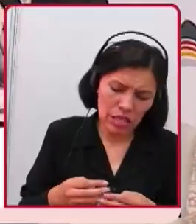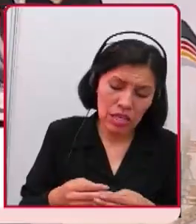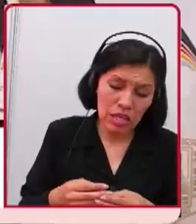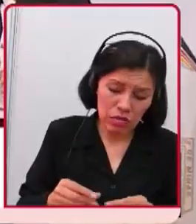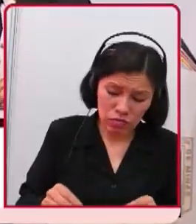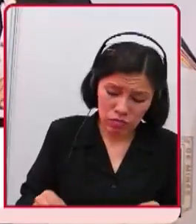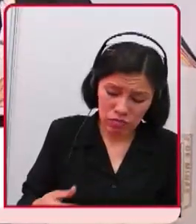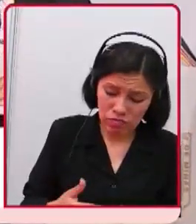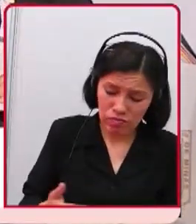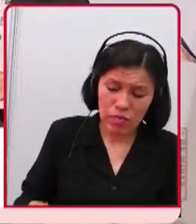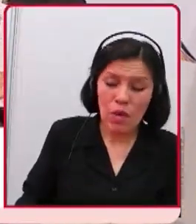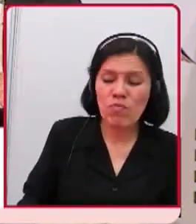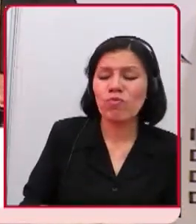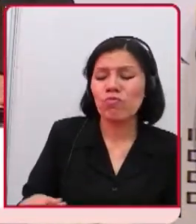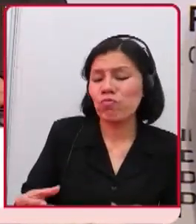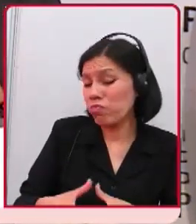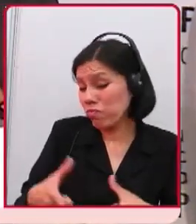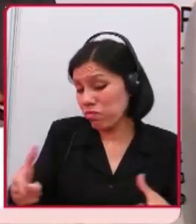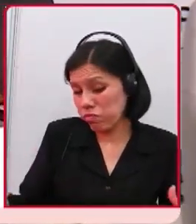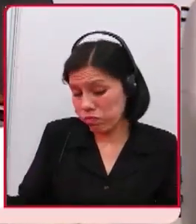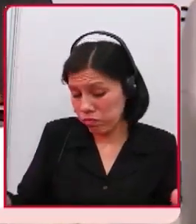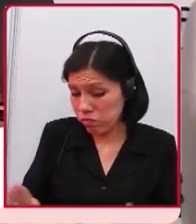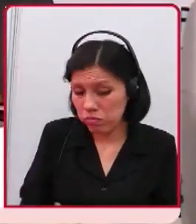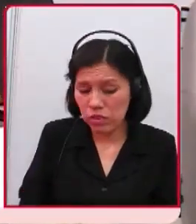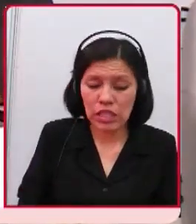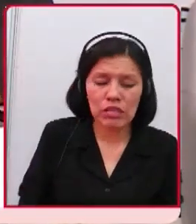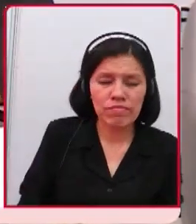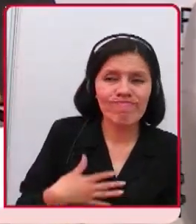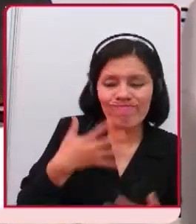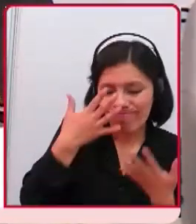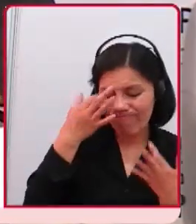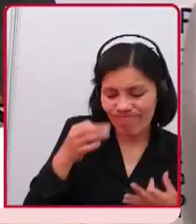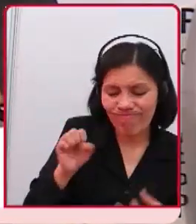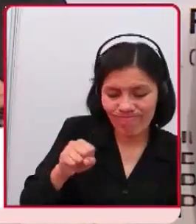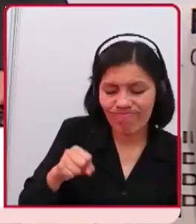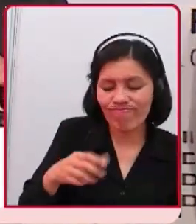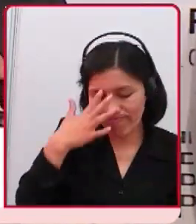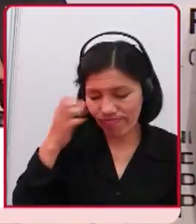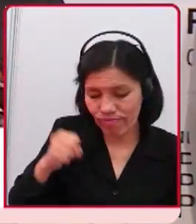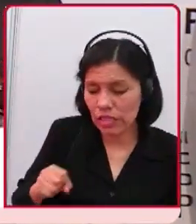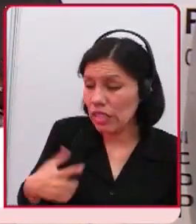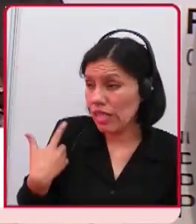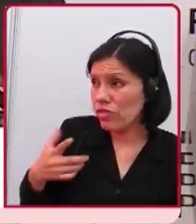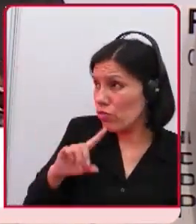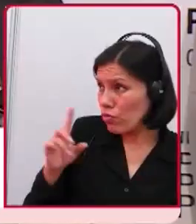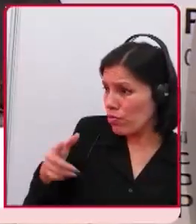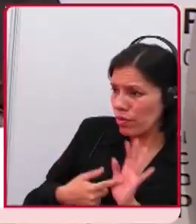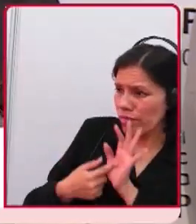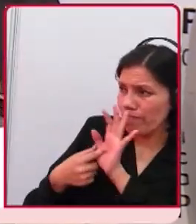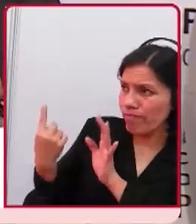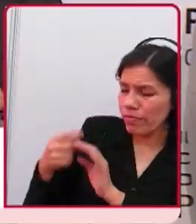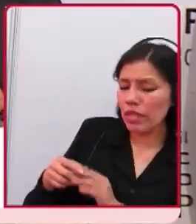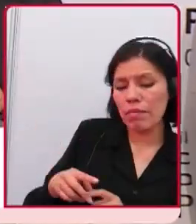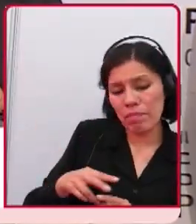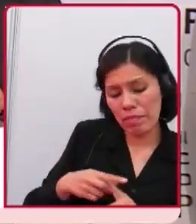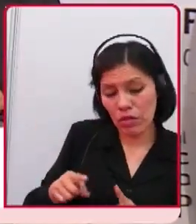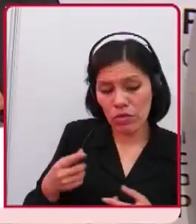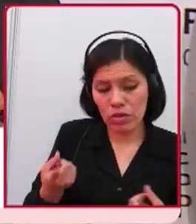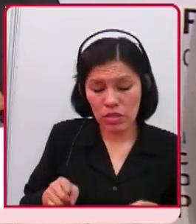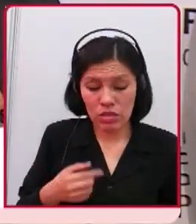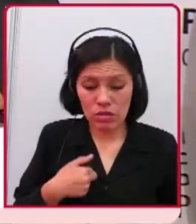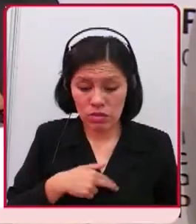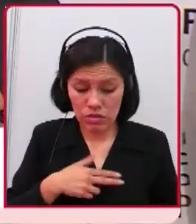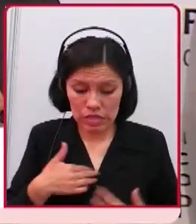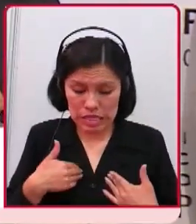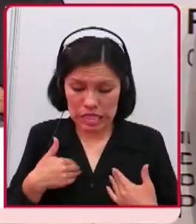Sí. ¿Se creen en grandes cantidades? Sí, creo que no pude compartirlo en una lámina específica, pero vemos que cuando tenemos